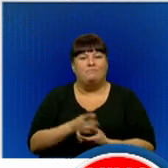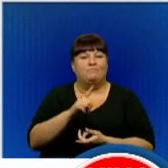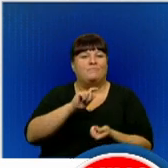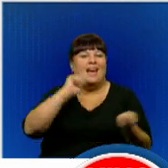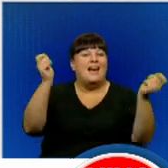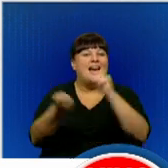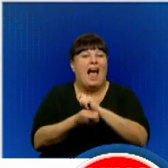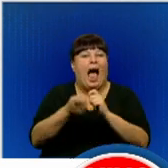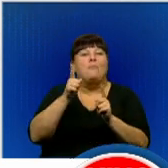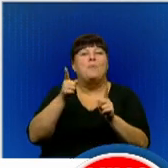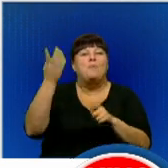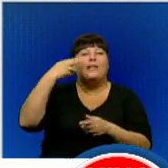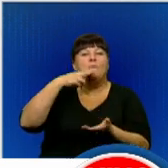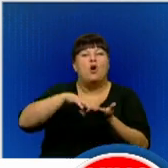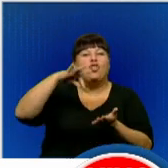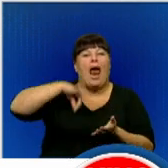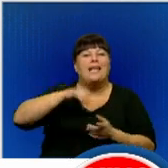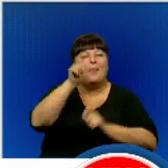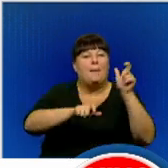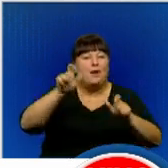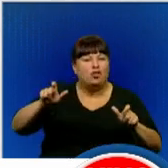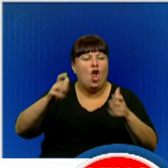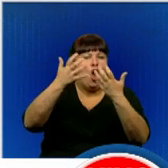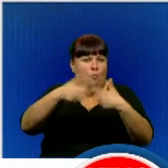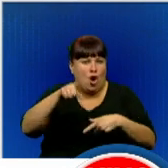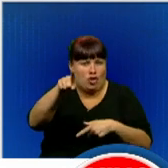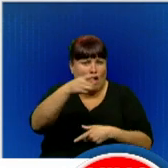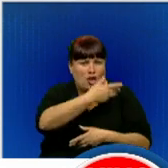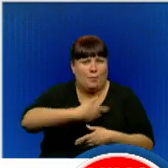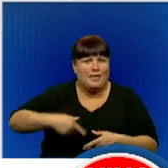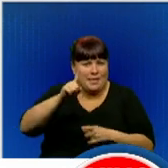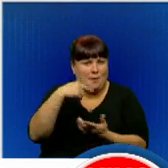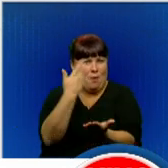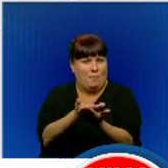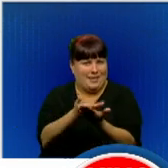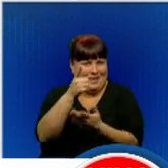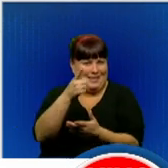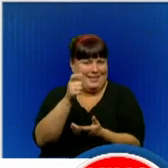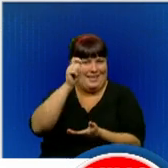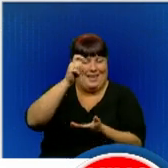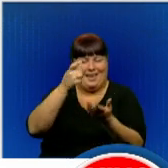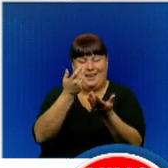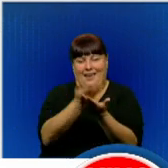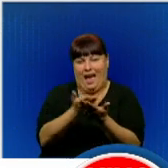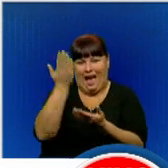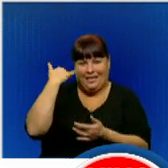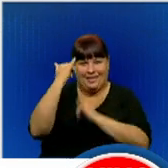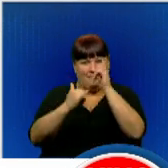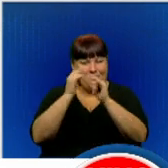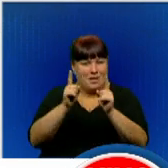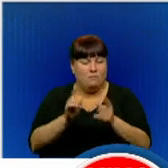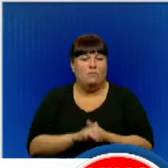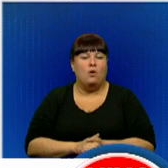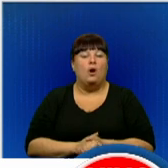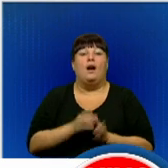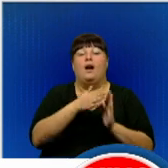que hicimos el impuesto de la ganancia de personas proyecto que usted presidente pero se encabezó en la presentación y que